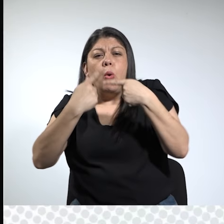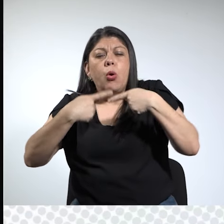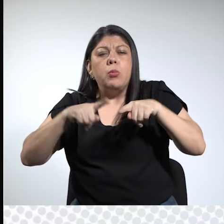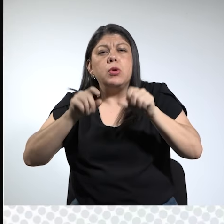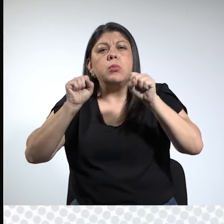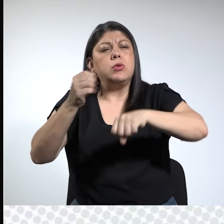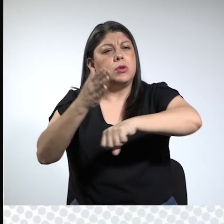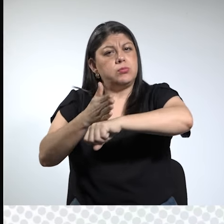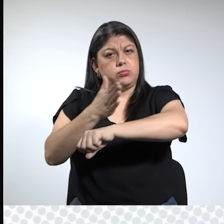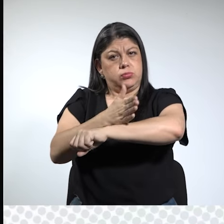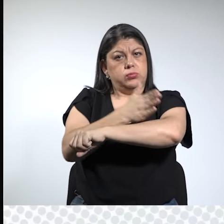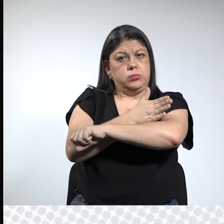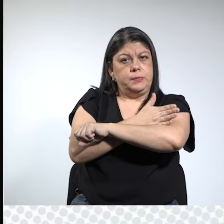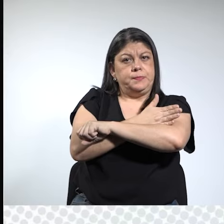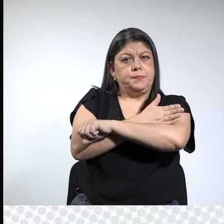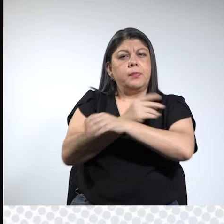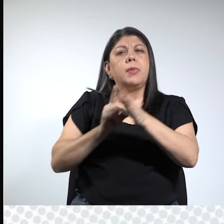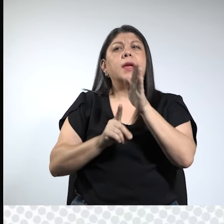poder crecer,